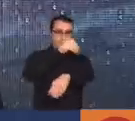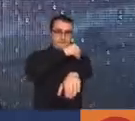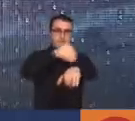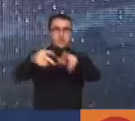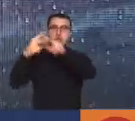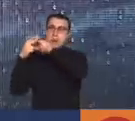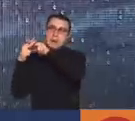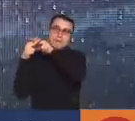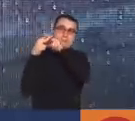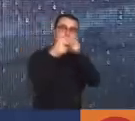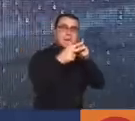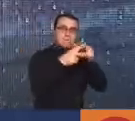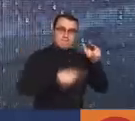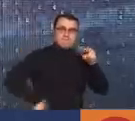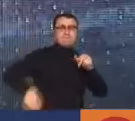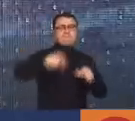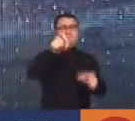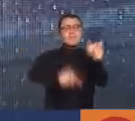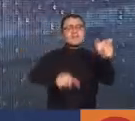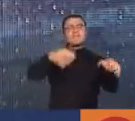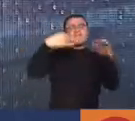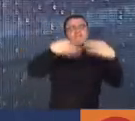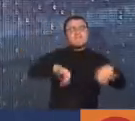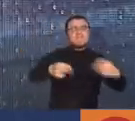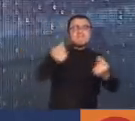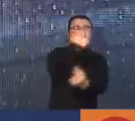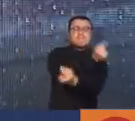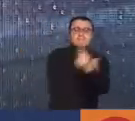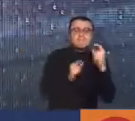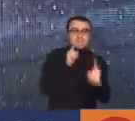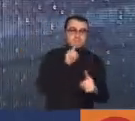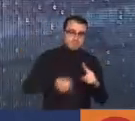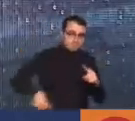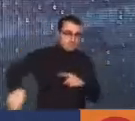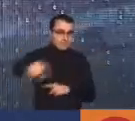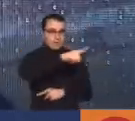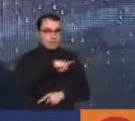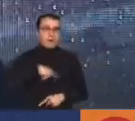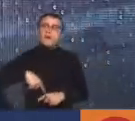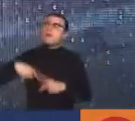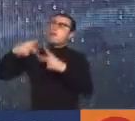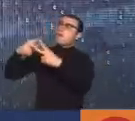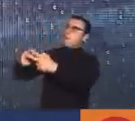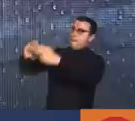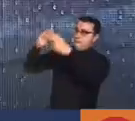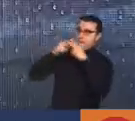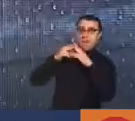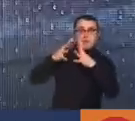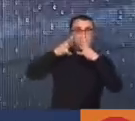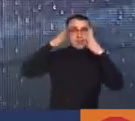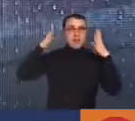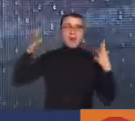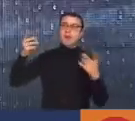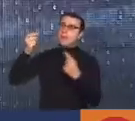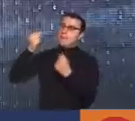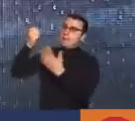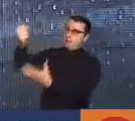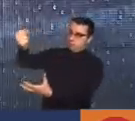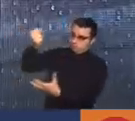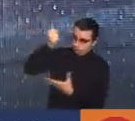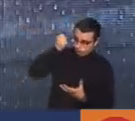economía popular, de tal manera que la economía popular reciba una tajada grande del ponqué del